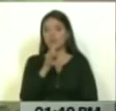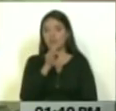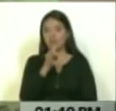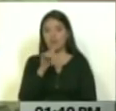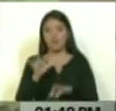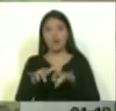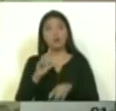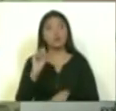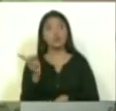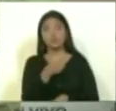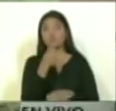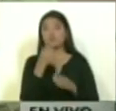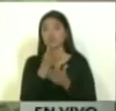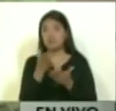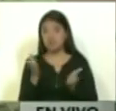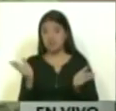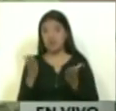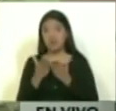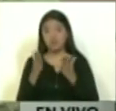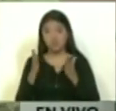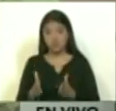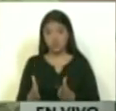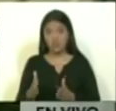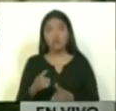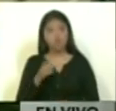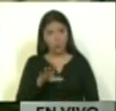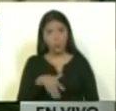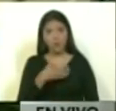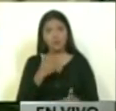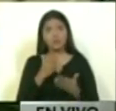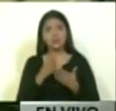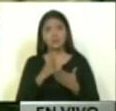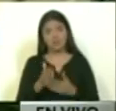que quiere estudiar, Jordan puede ponerse a estudiar.